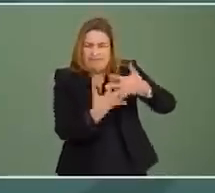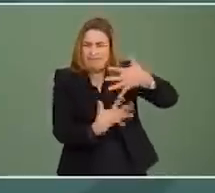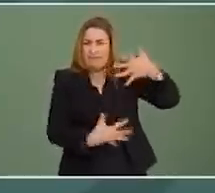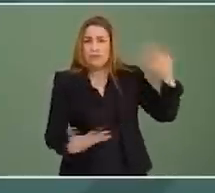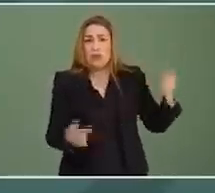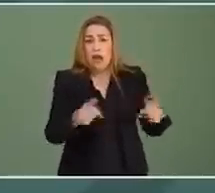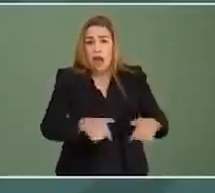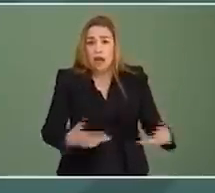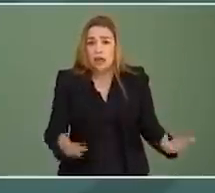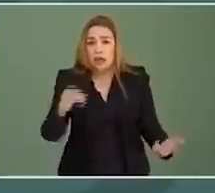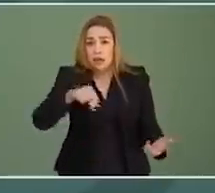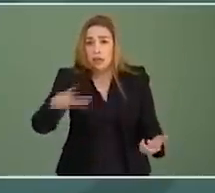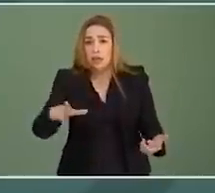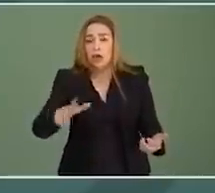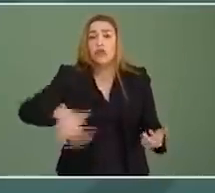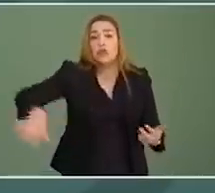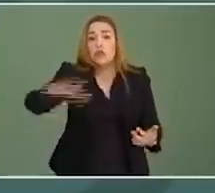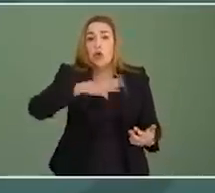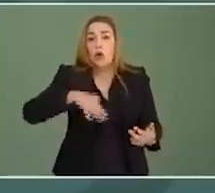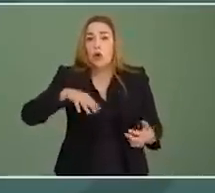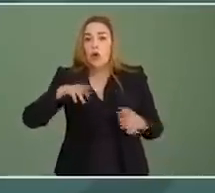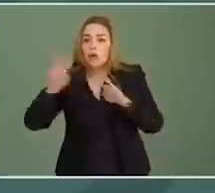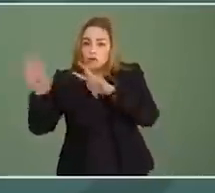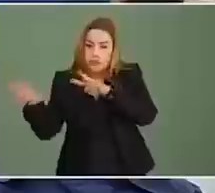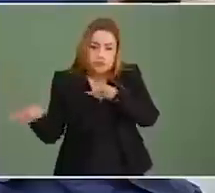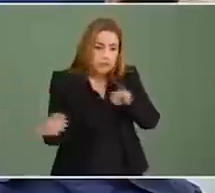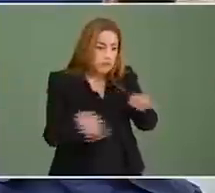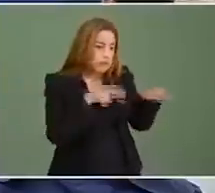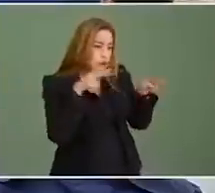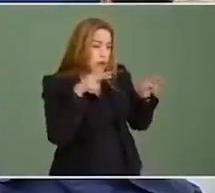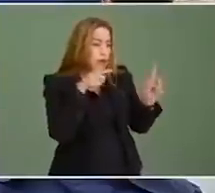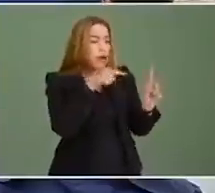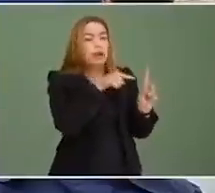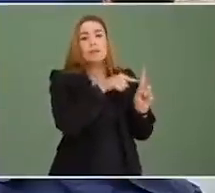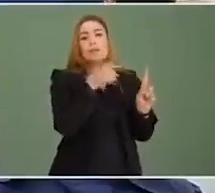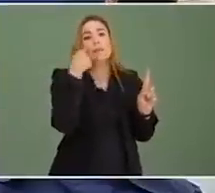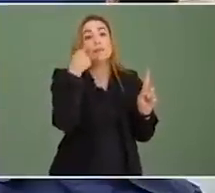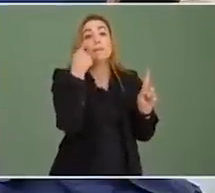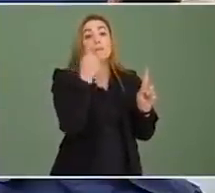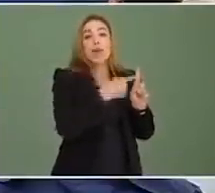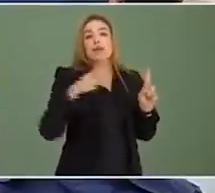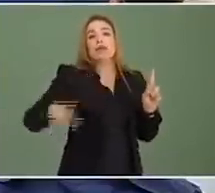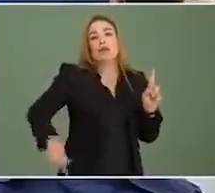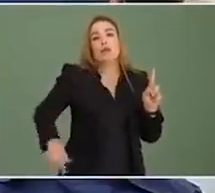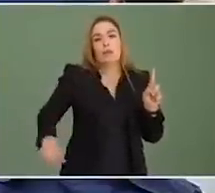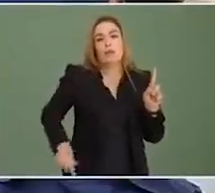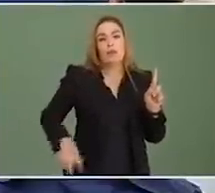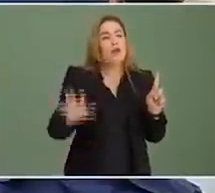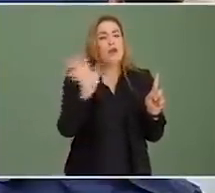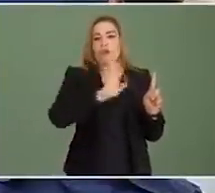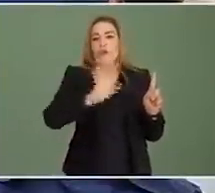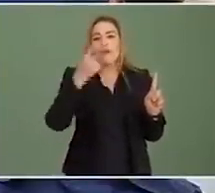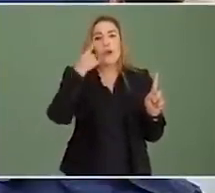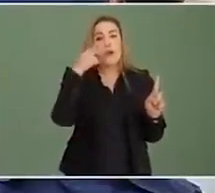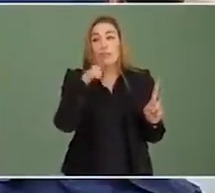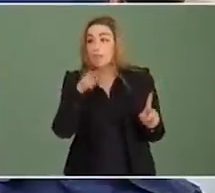voltea a ver al gobernador no al senador no al diputado